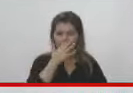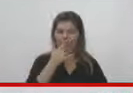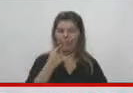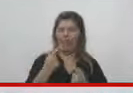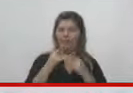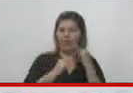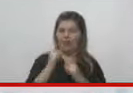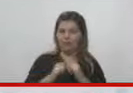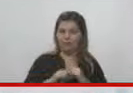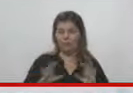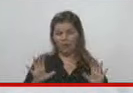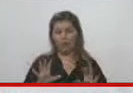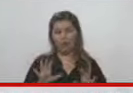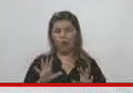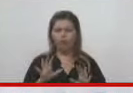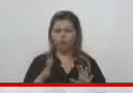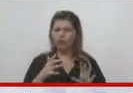Bueno,